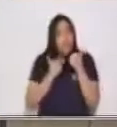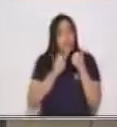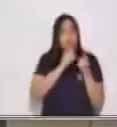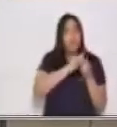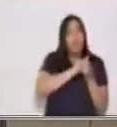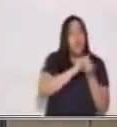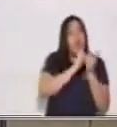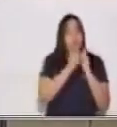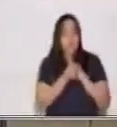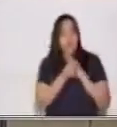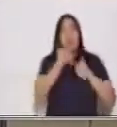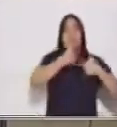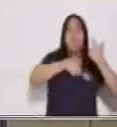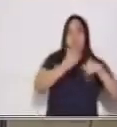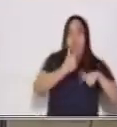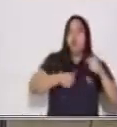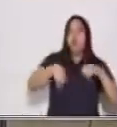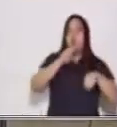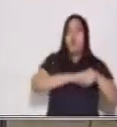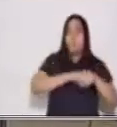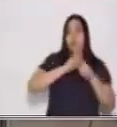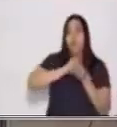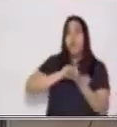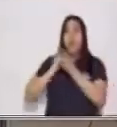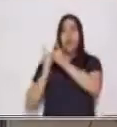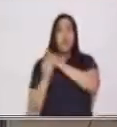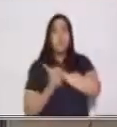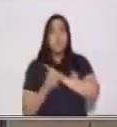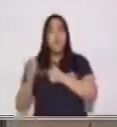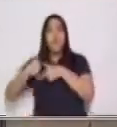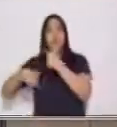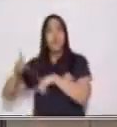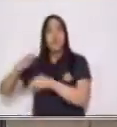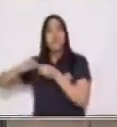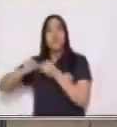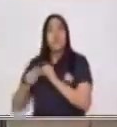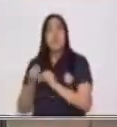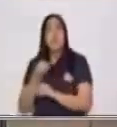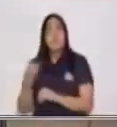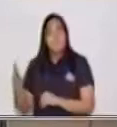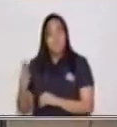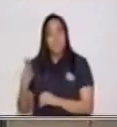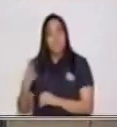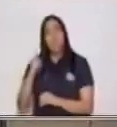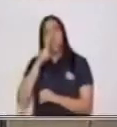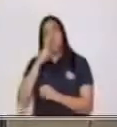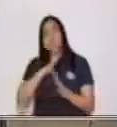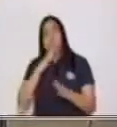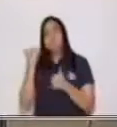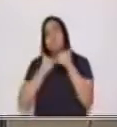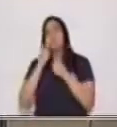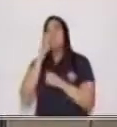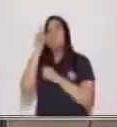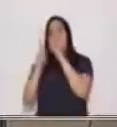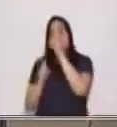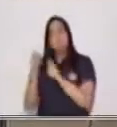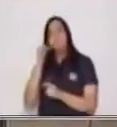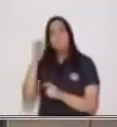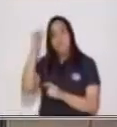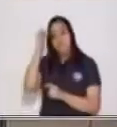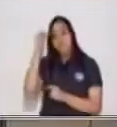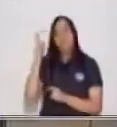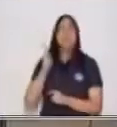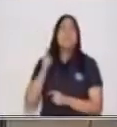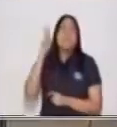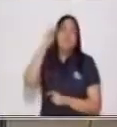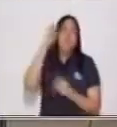del lenguaje común al lenguaje algebraico. Te recomendamos siempre lavarte las manos con